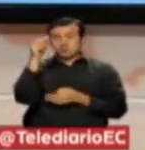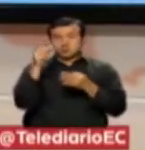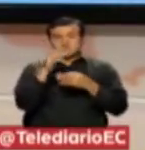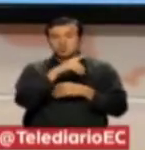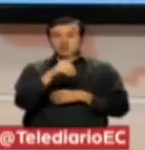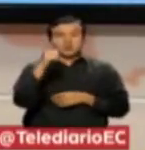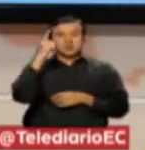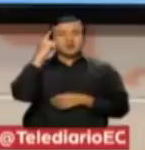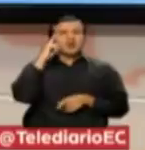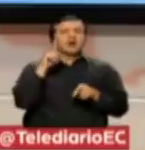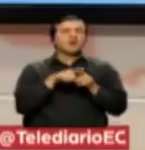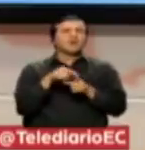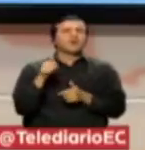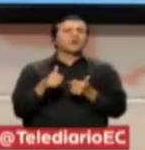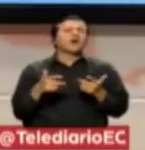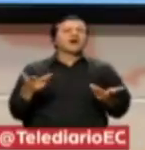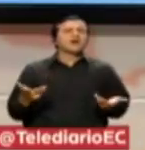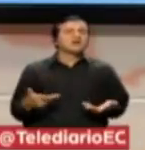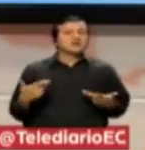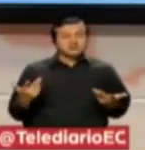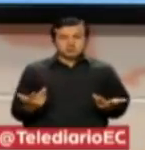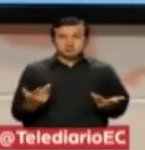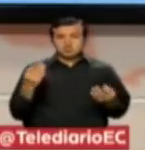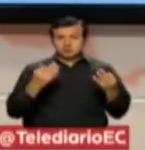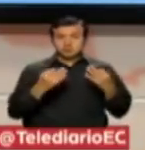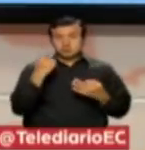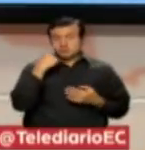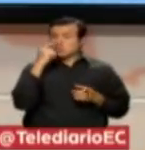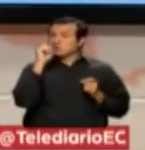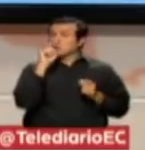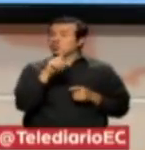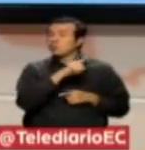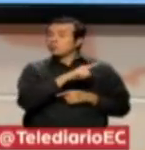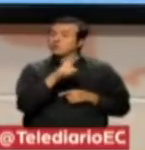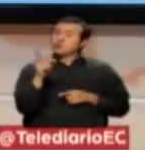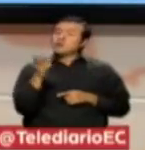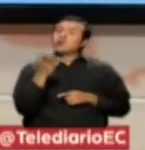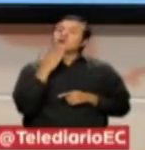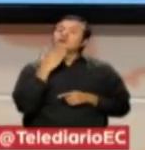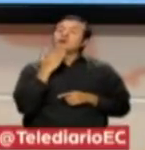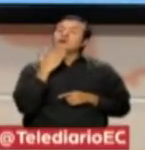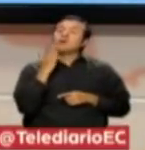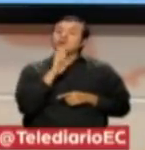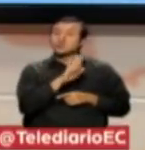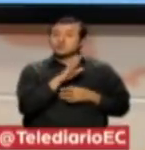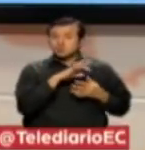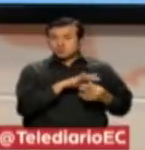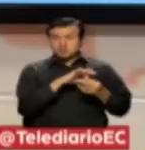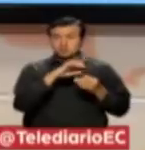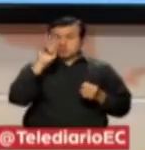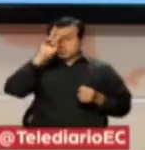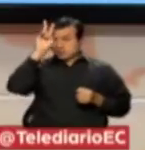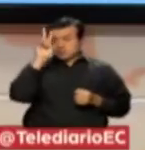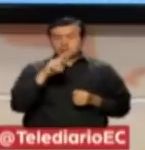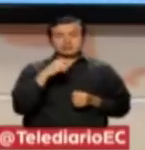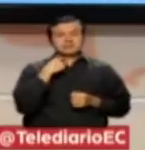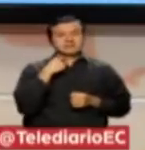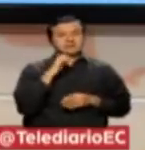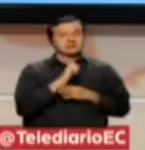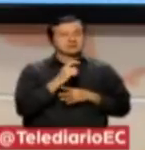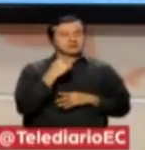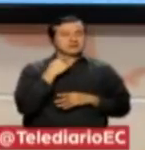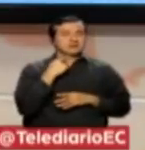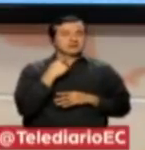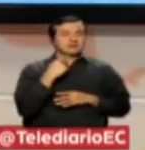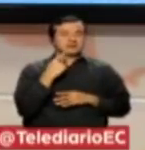cuáles fueron esos acuerdos debajo de la mesa. Y la justicia también tendrá que preguntarse cómo ese vínculo con Venezuela le perjudicó al Ecuador, porque es lo